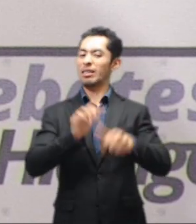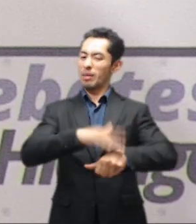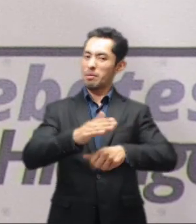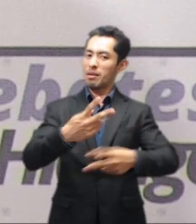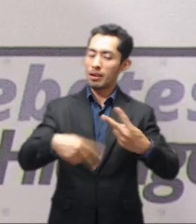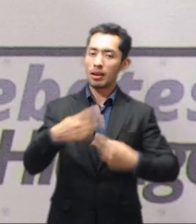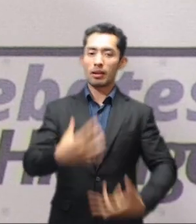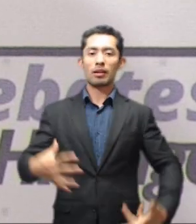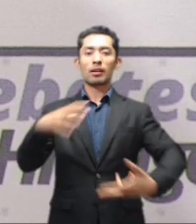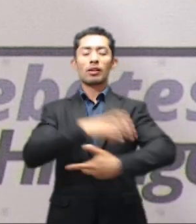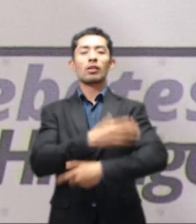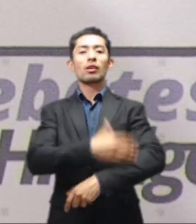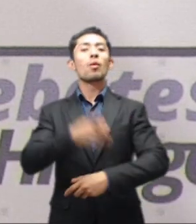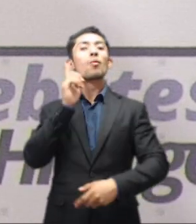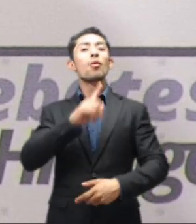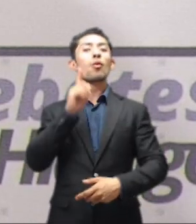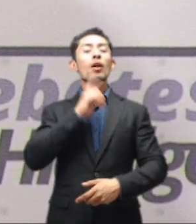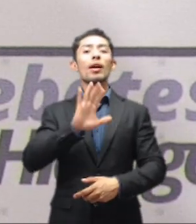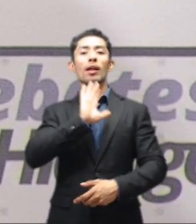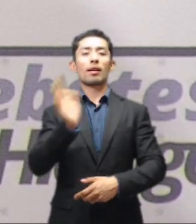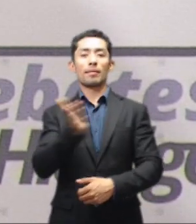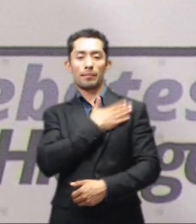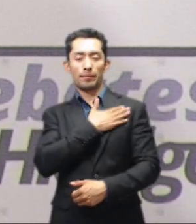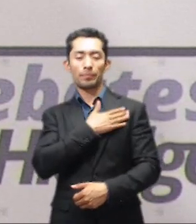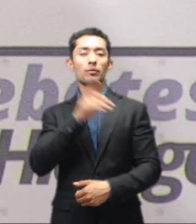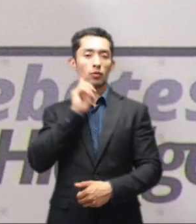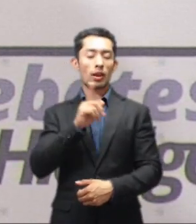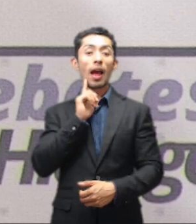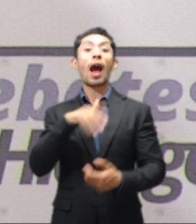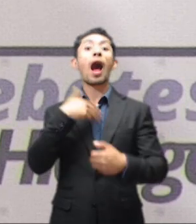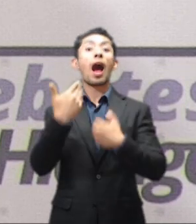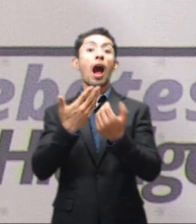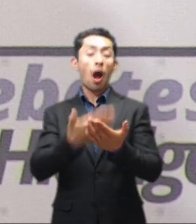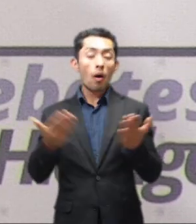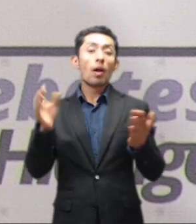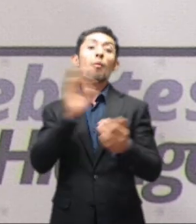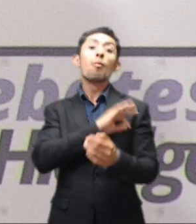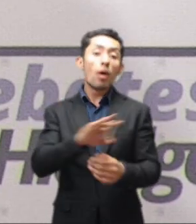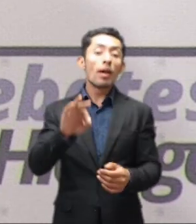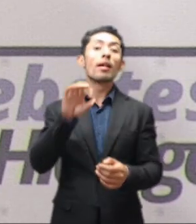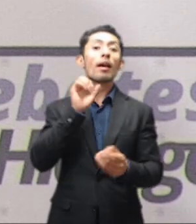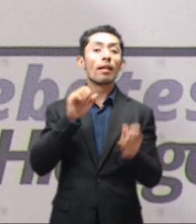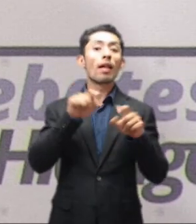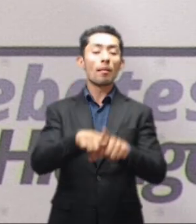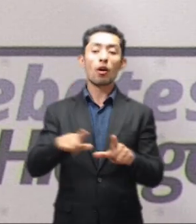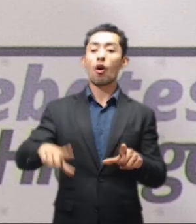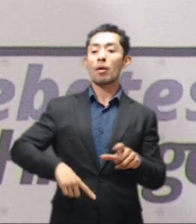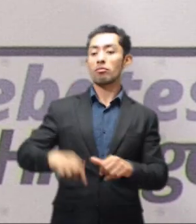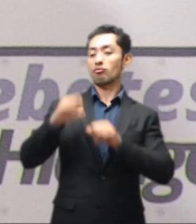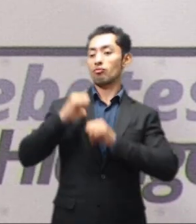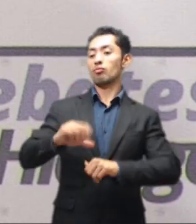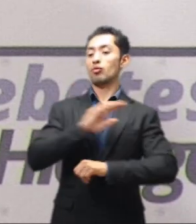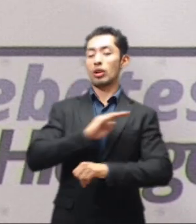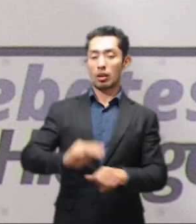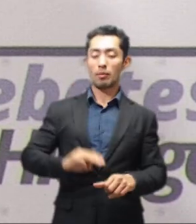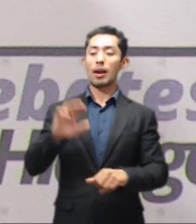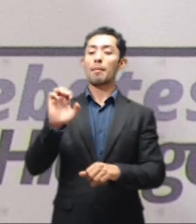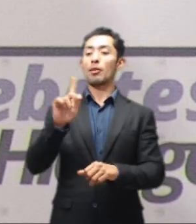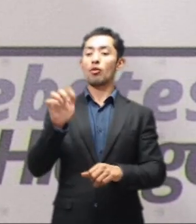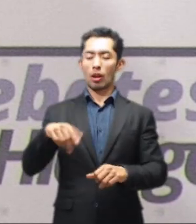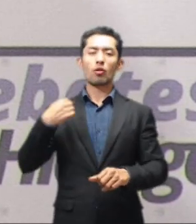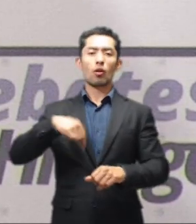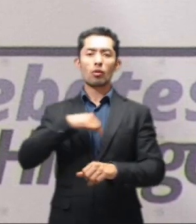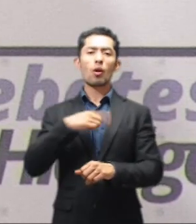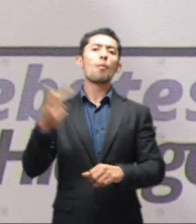la mano de nuestra compañera Claudia sh y ahora con la posibilidad de poder gobernar en epasoyucan no